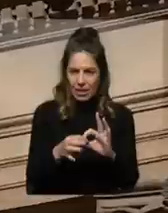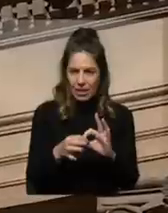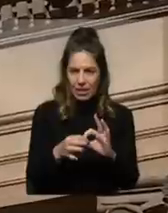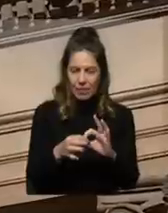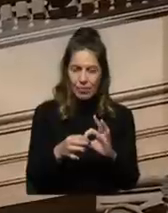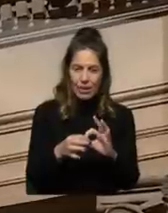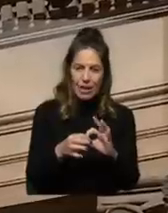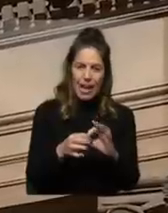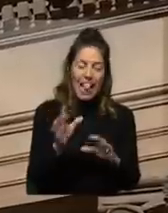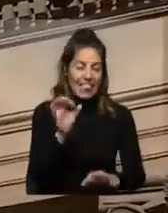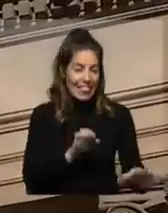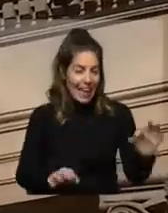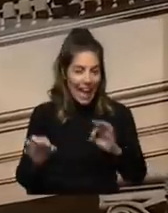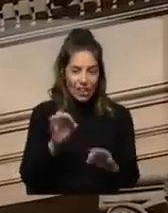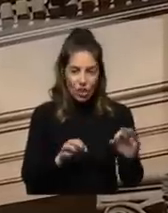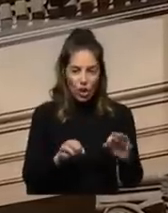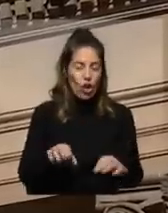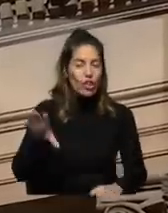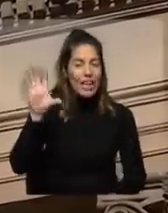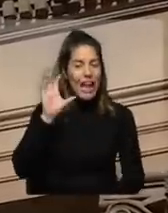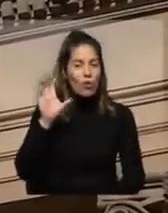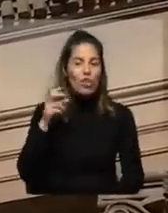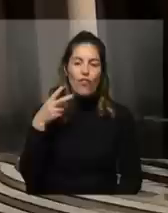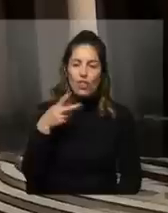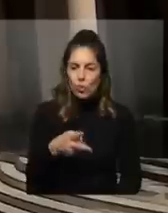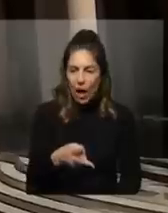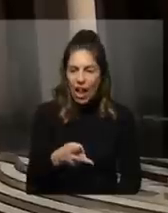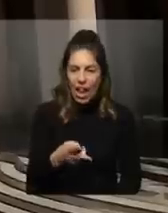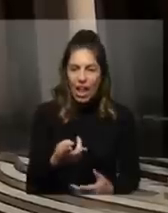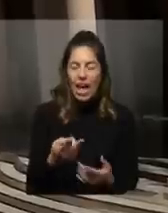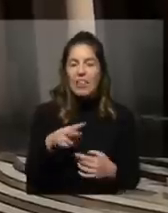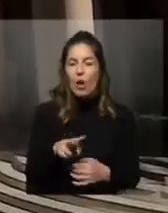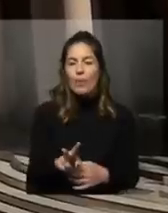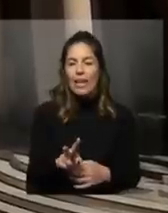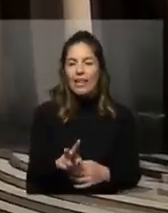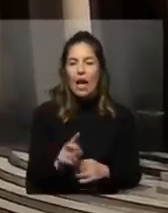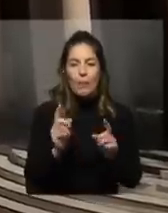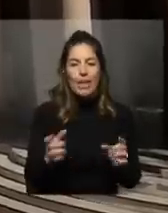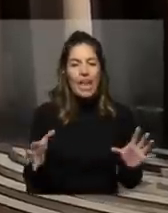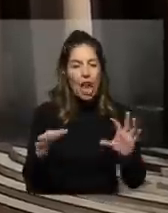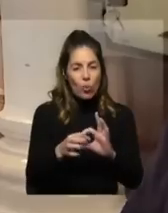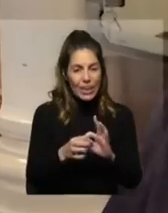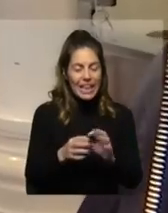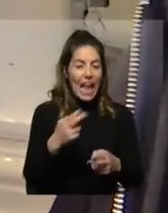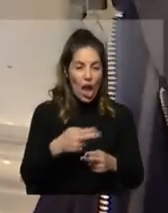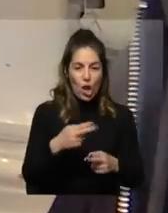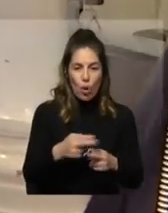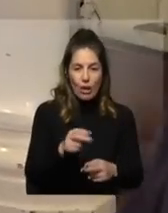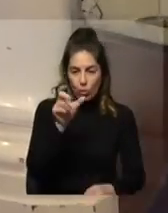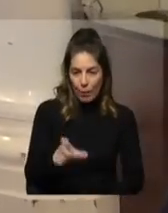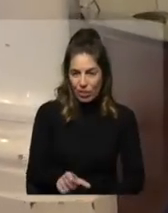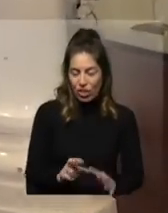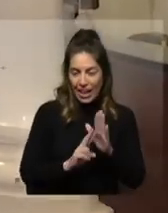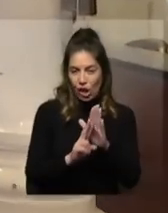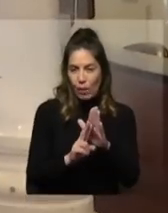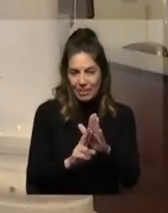teatral con lenguaje audiovisual unir un nombre como el de Álvaro brenner un uruguayo que nos representa por lo alto y acompañarlo en